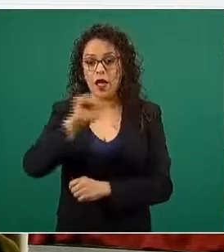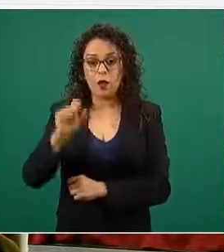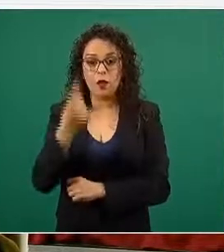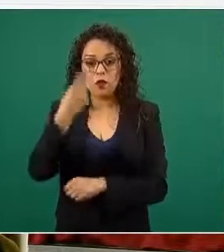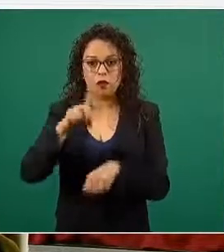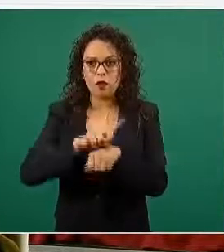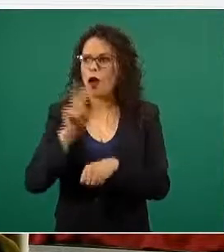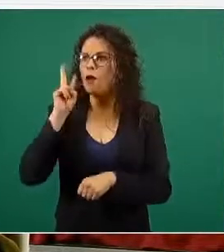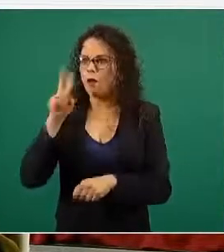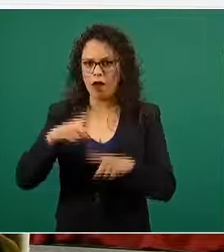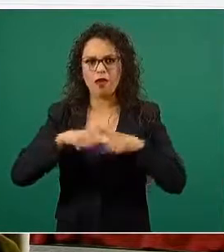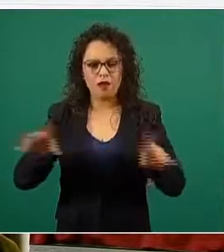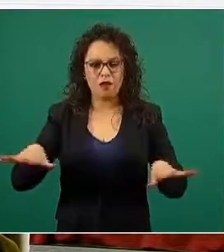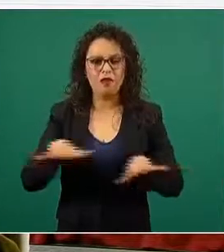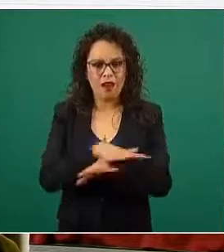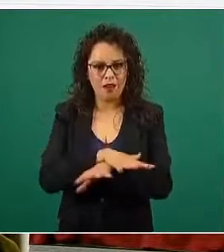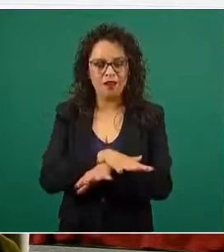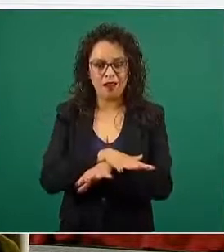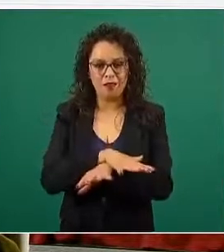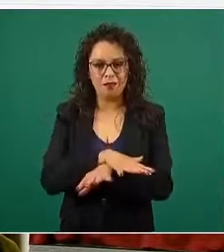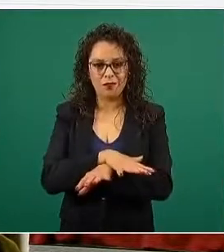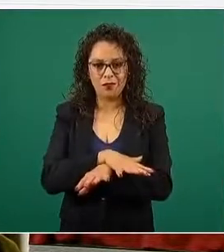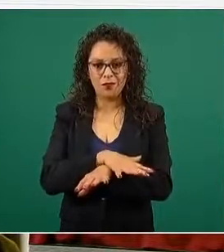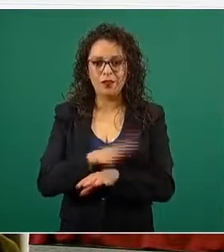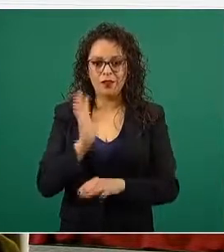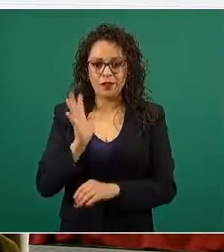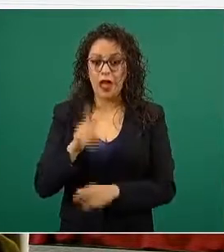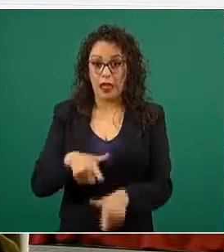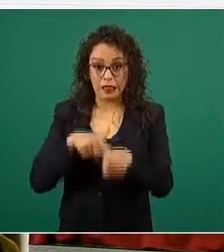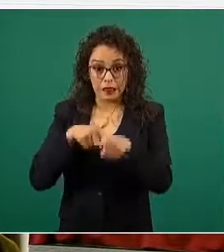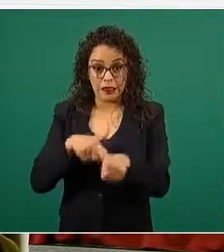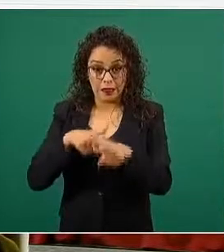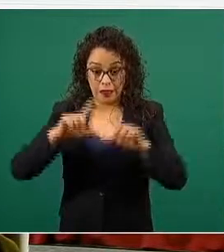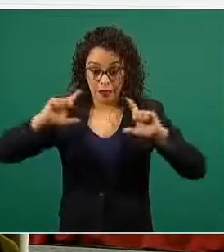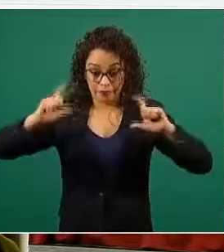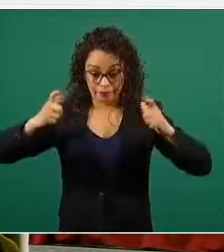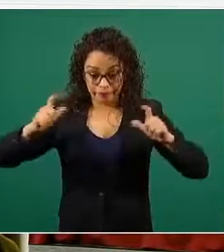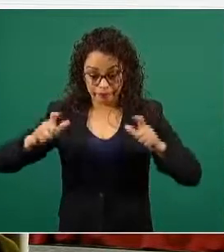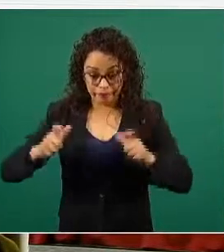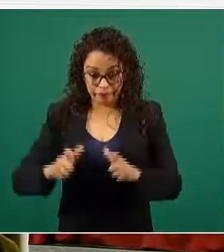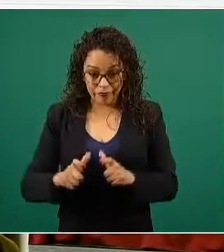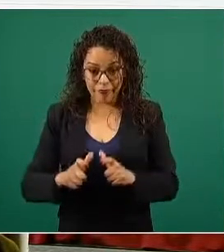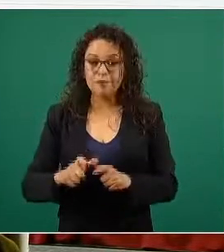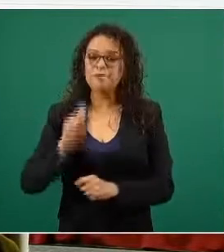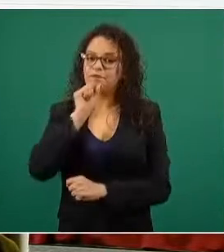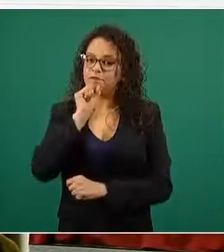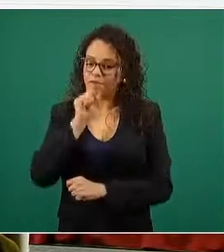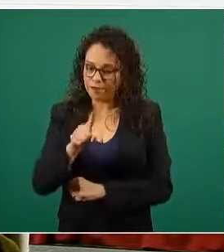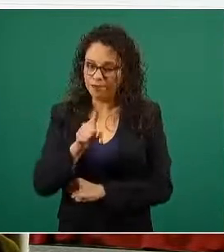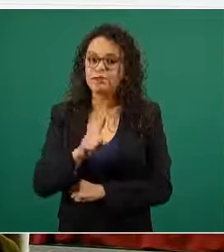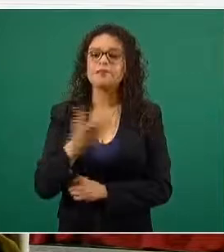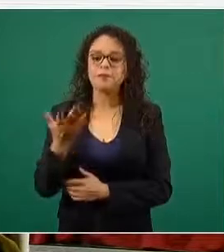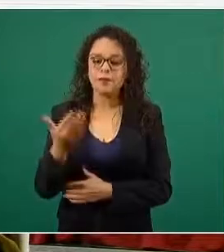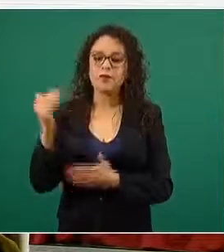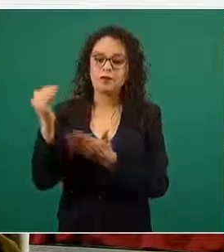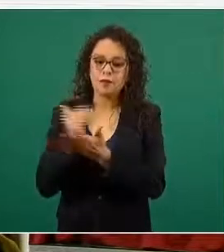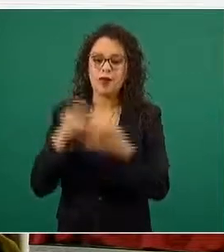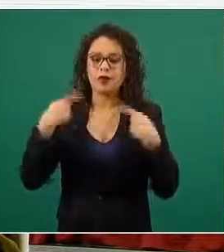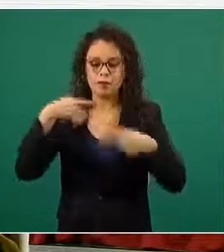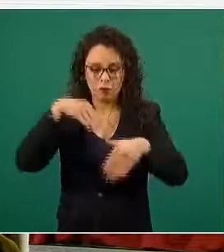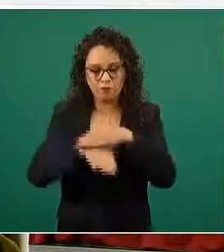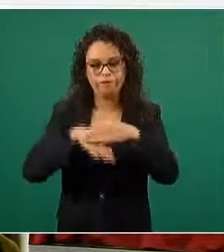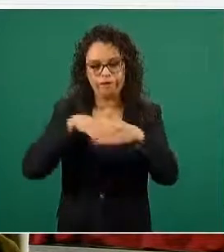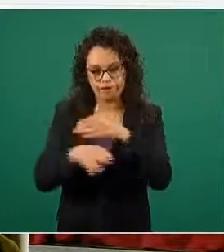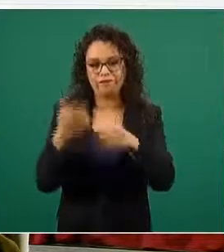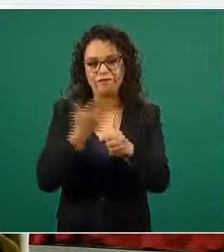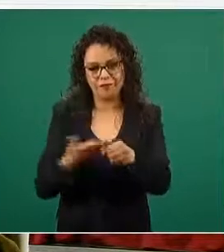cambio en la tendencia de hospitalizaciones. Si persiste el descenso de casos, empezará el descenso de hospitalizaciones. Ahora sí,